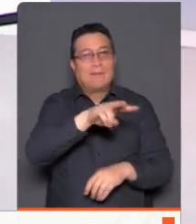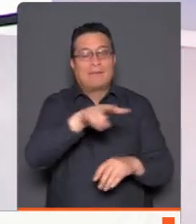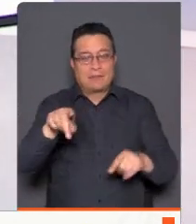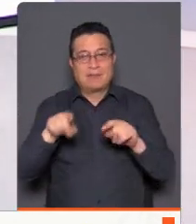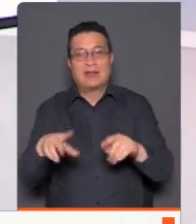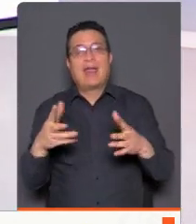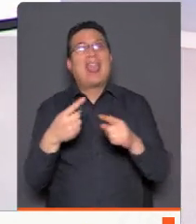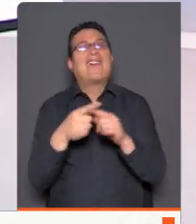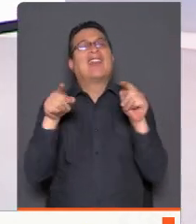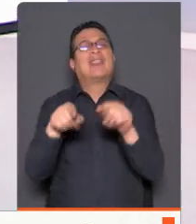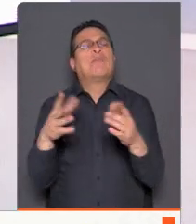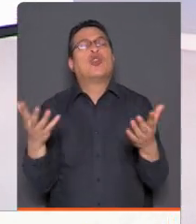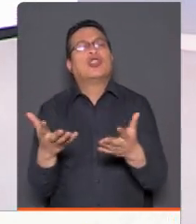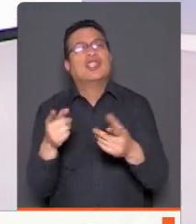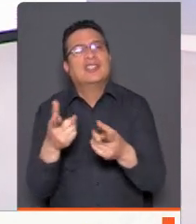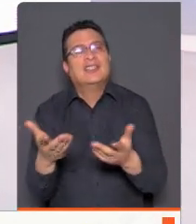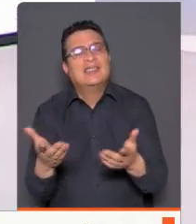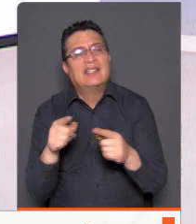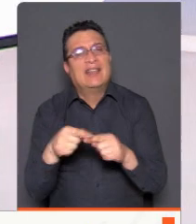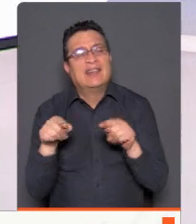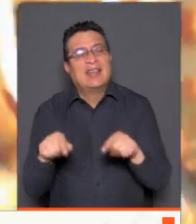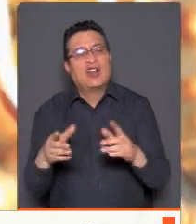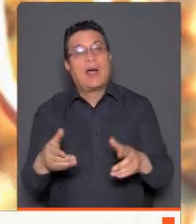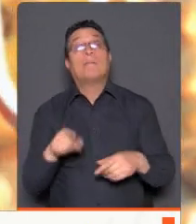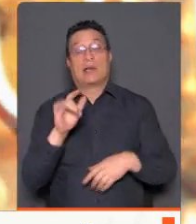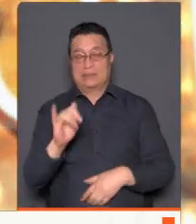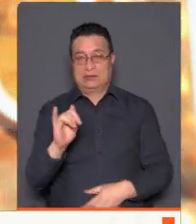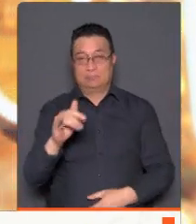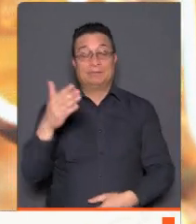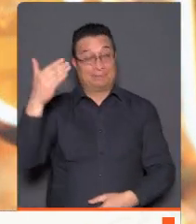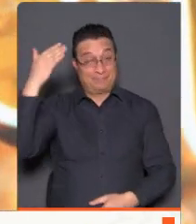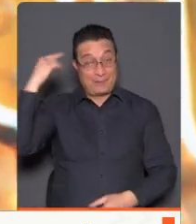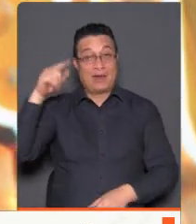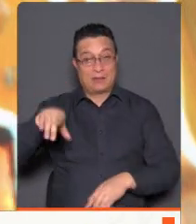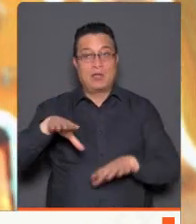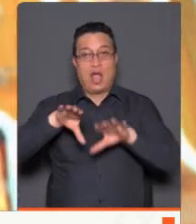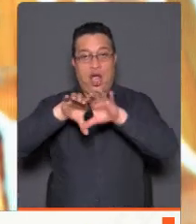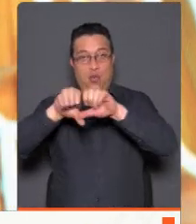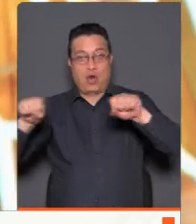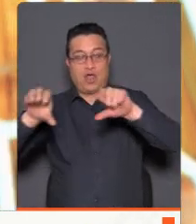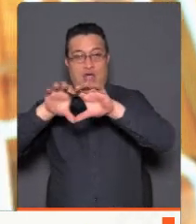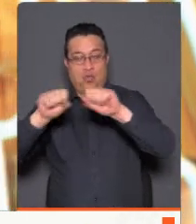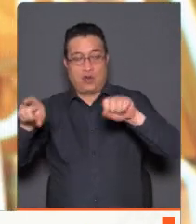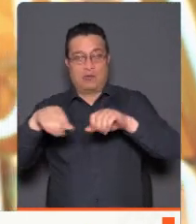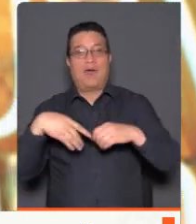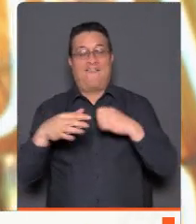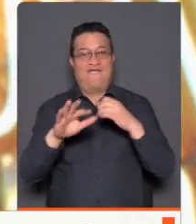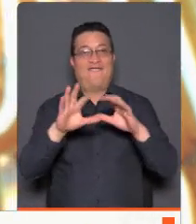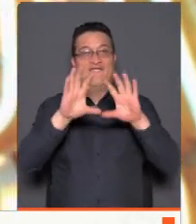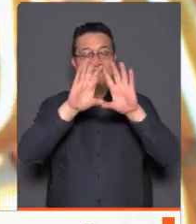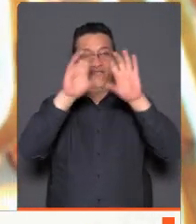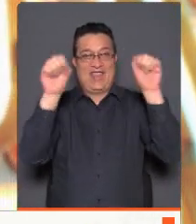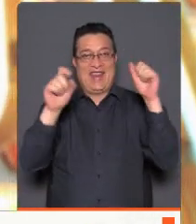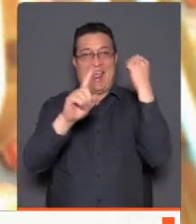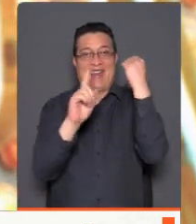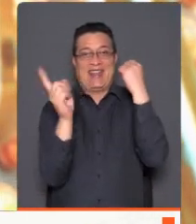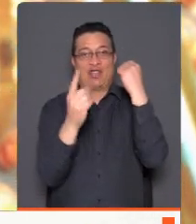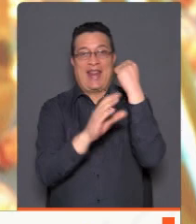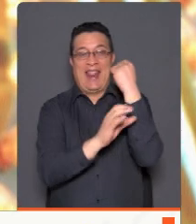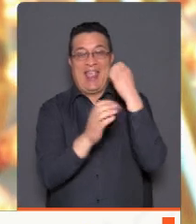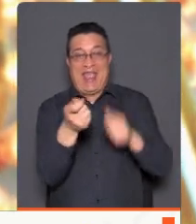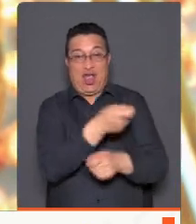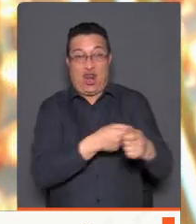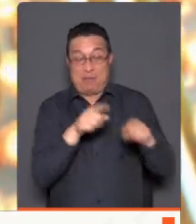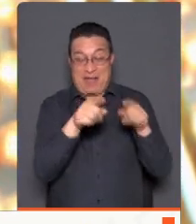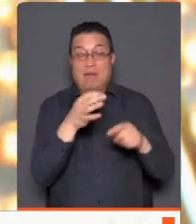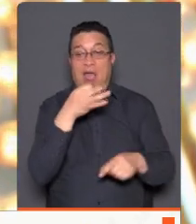acá? Claro, en esas ocasiones lo que ocurría es que se ponían de acuerdo. La Fiscalía Nacional Económica determinó que ciertas empresas se ponían de acuerdo en